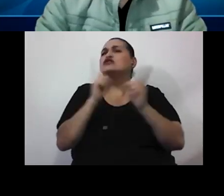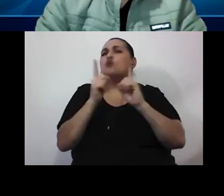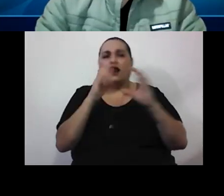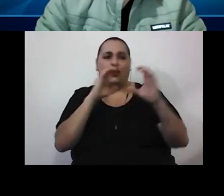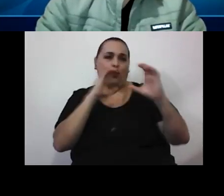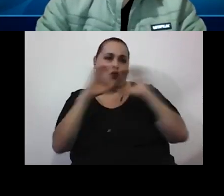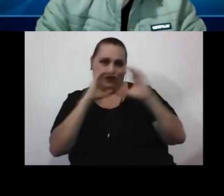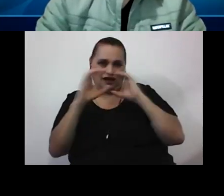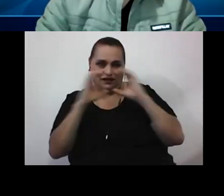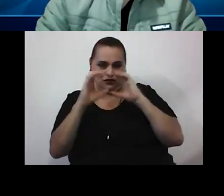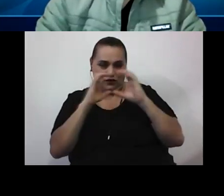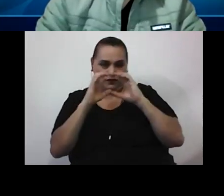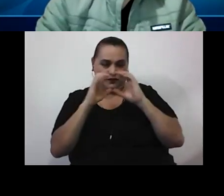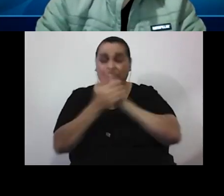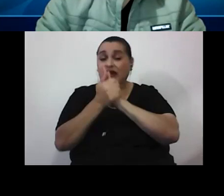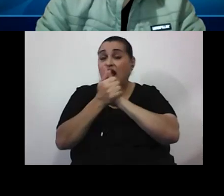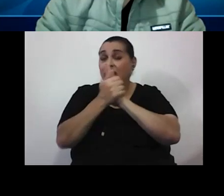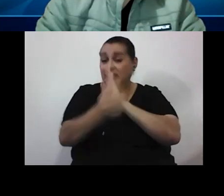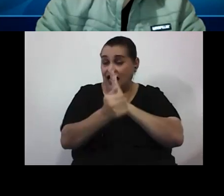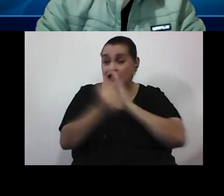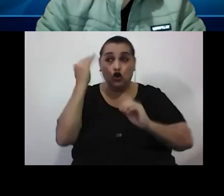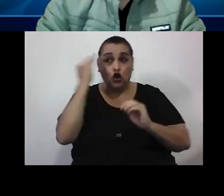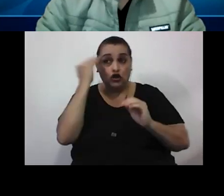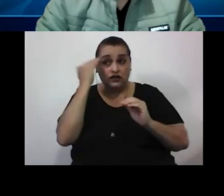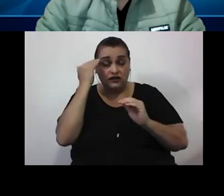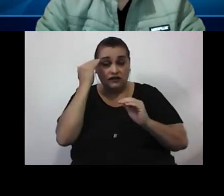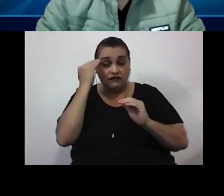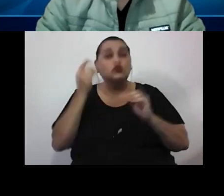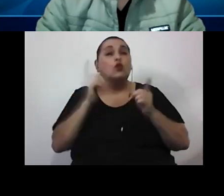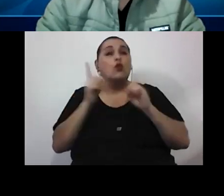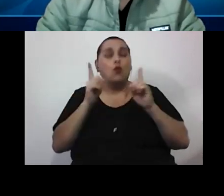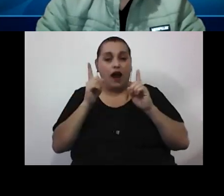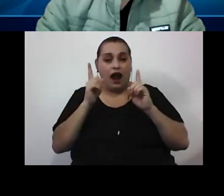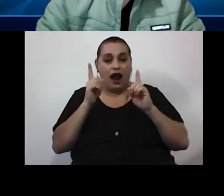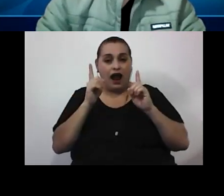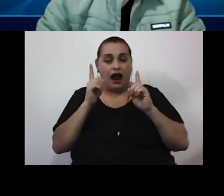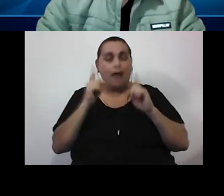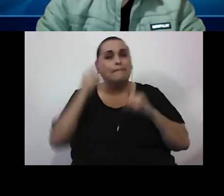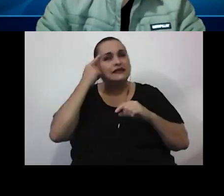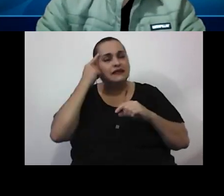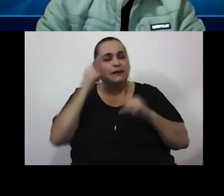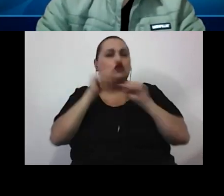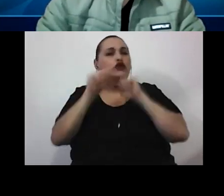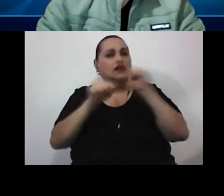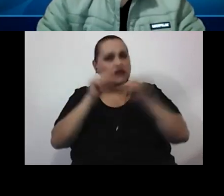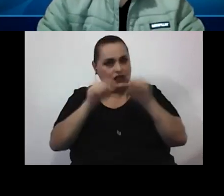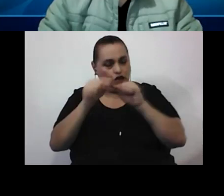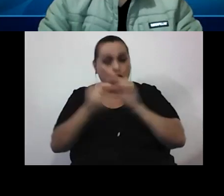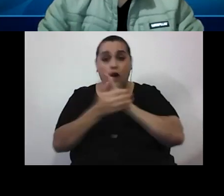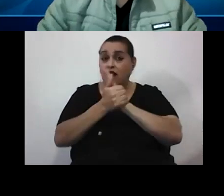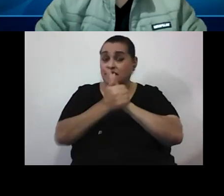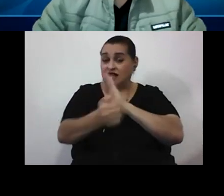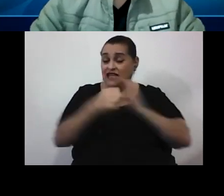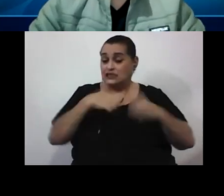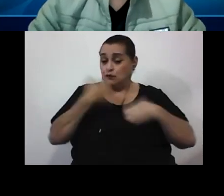comunicación. Habilidades cognitivas como cuál: pensamiento crítico. Habilidades emocionales como